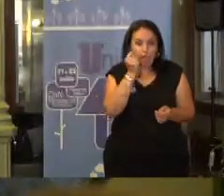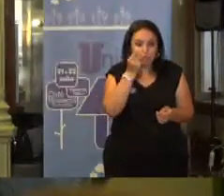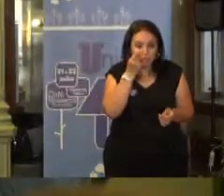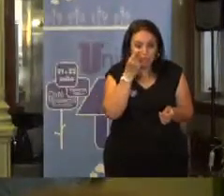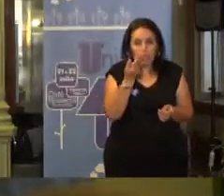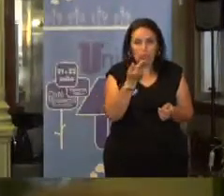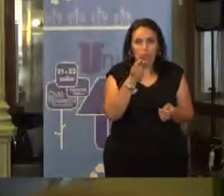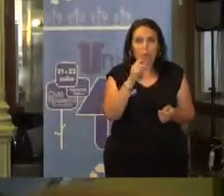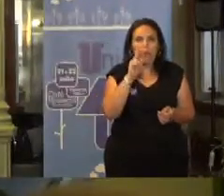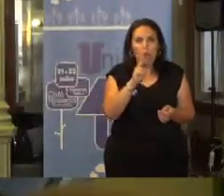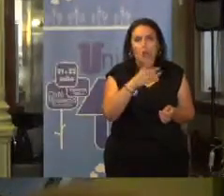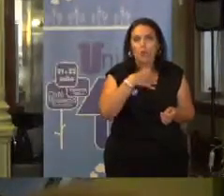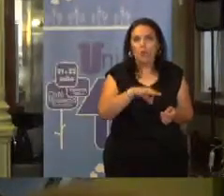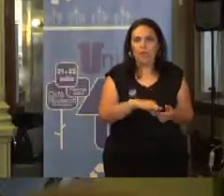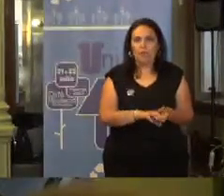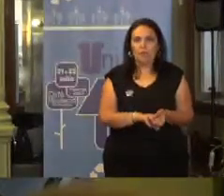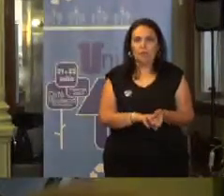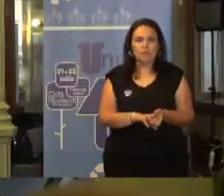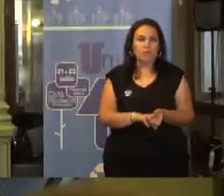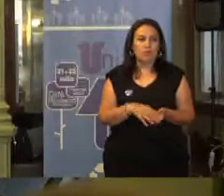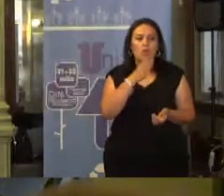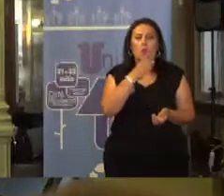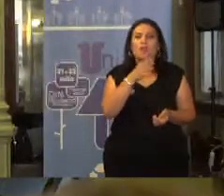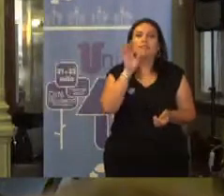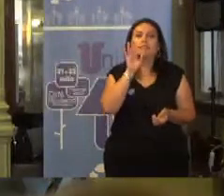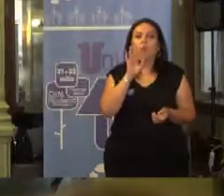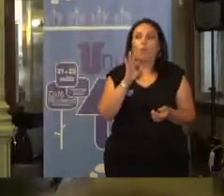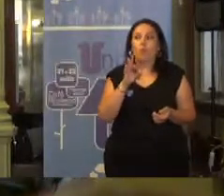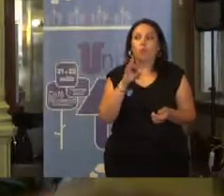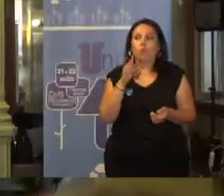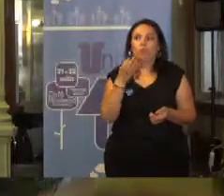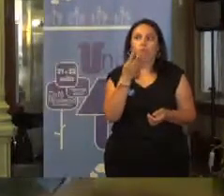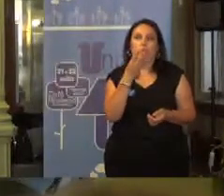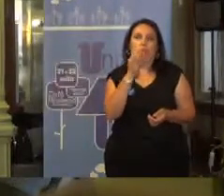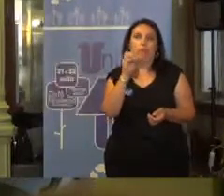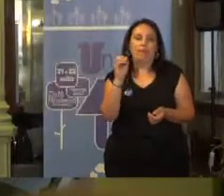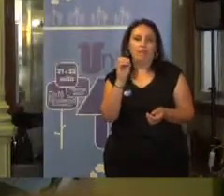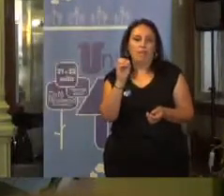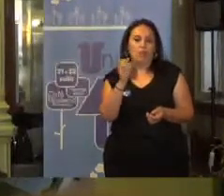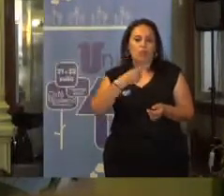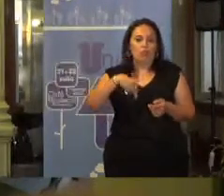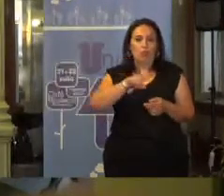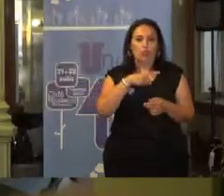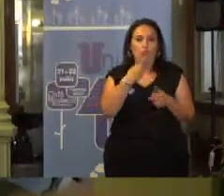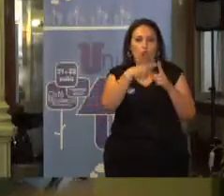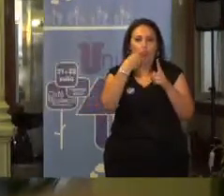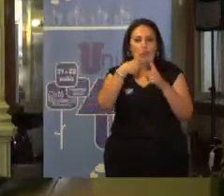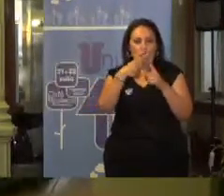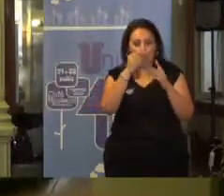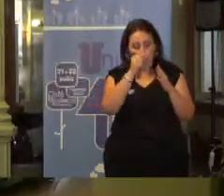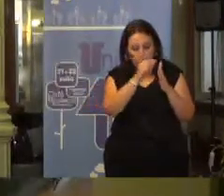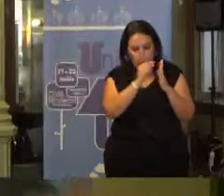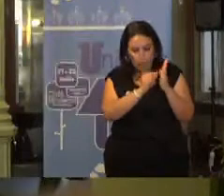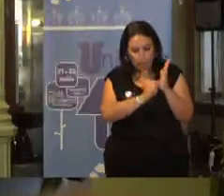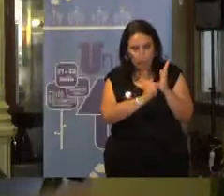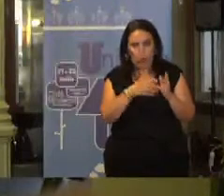vendo que no que levamos do século XX poderíamos enumerar non somente no ámbito da política, para que